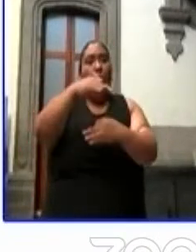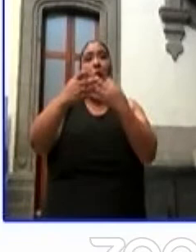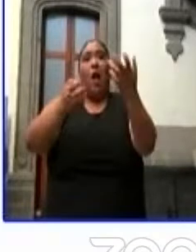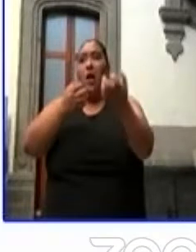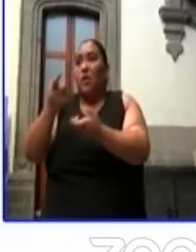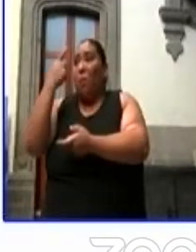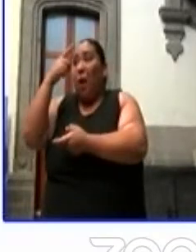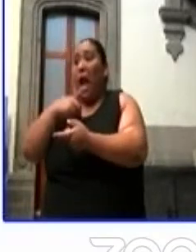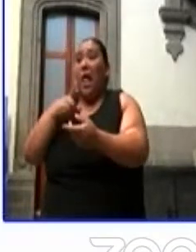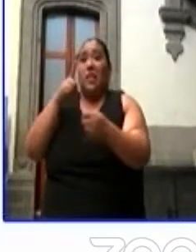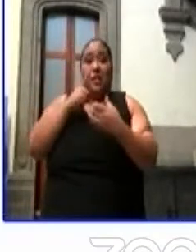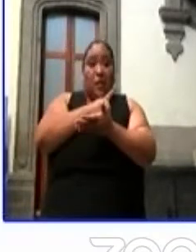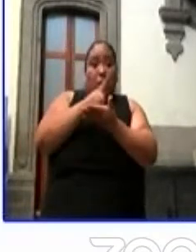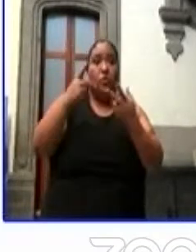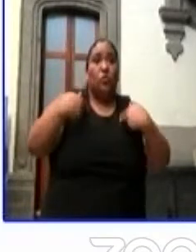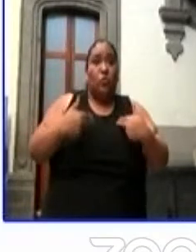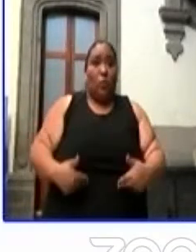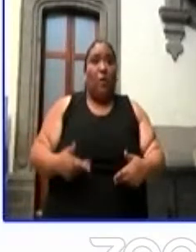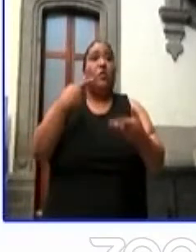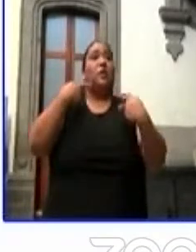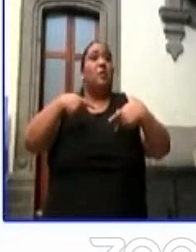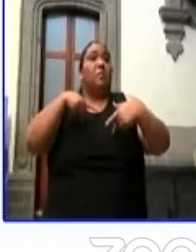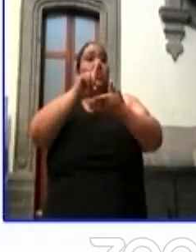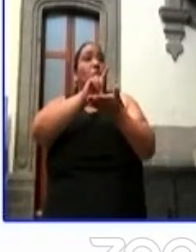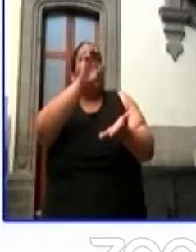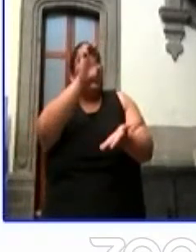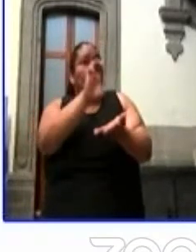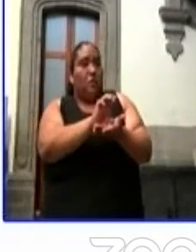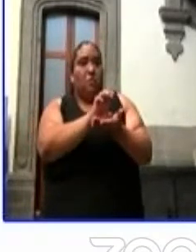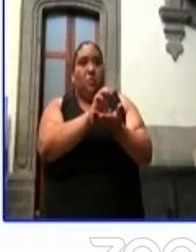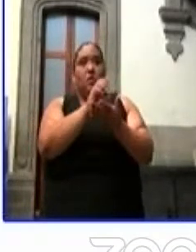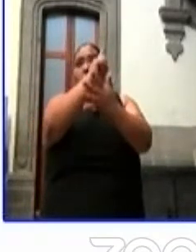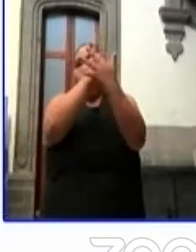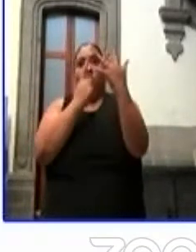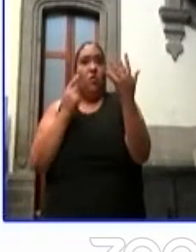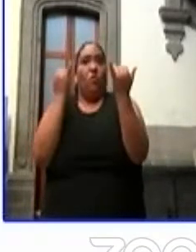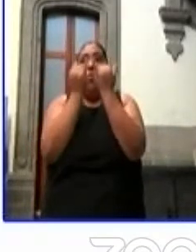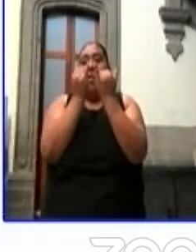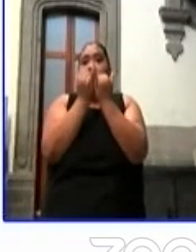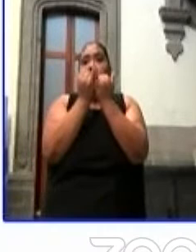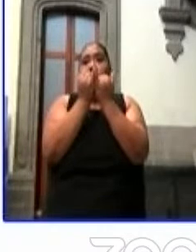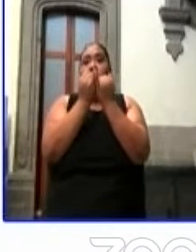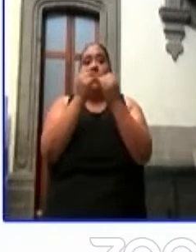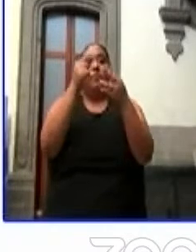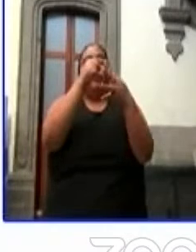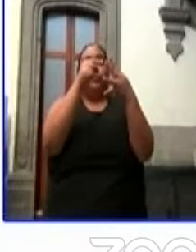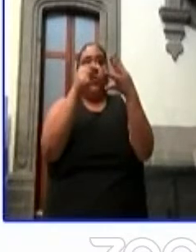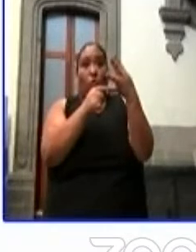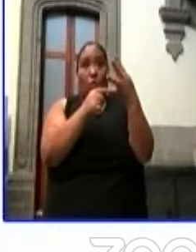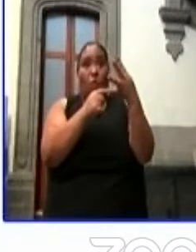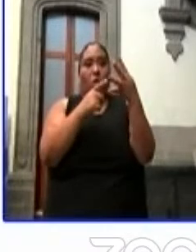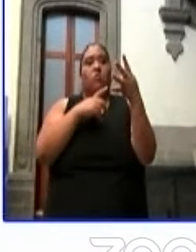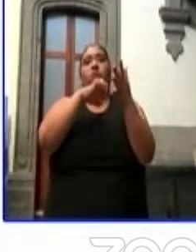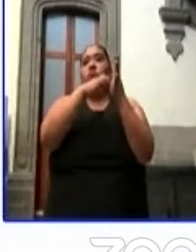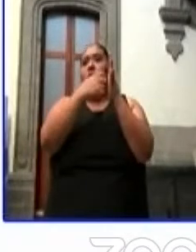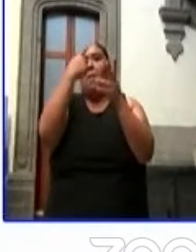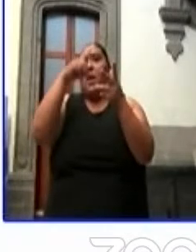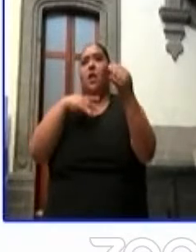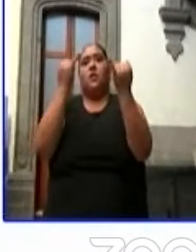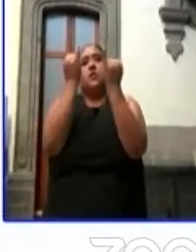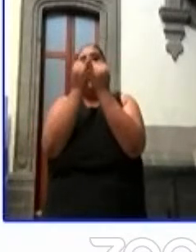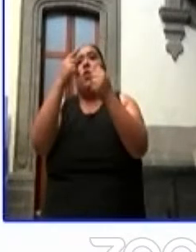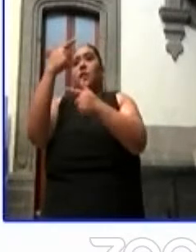personas con discapacidad y neurodiversas. 4 estrategias son 7 líneas de acción.